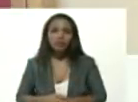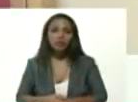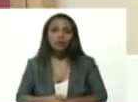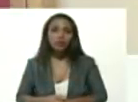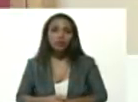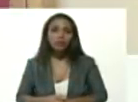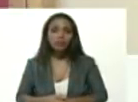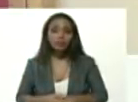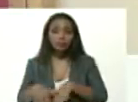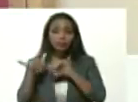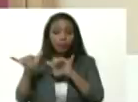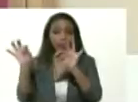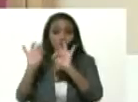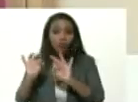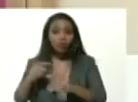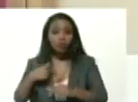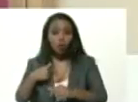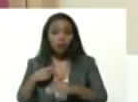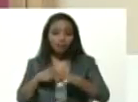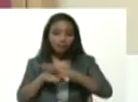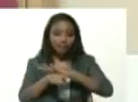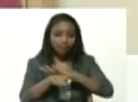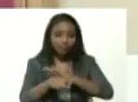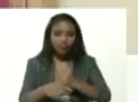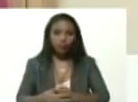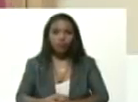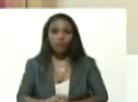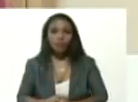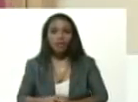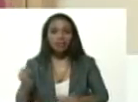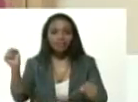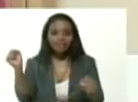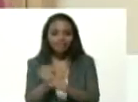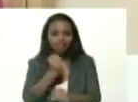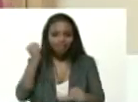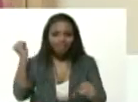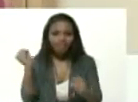Igualmente, tuve acceso a un trabajo